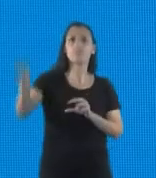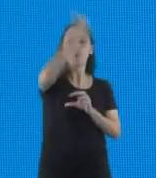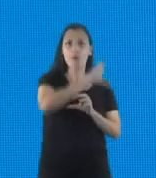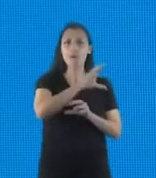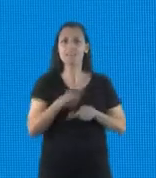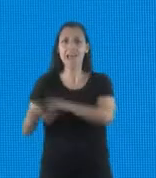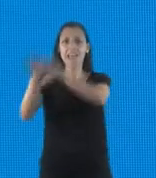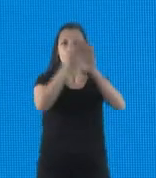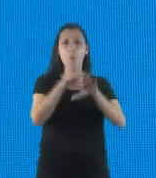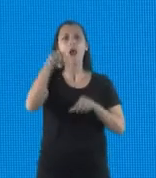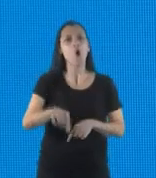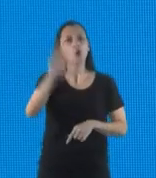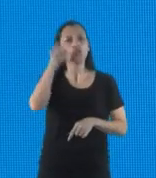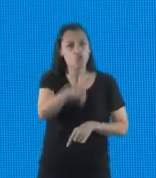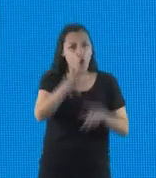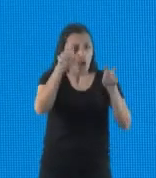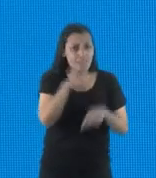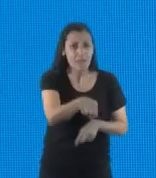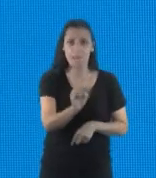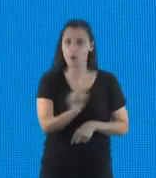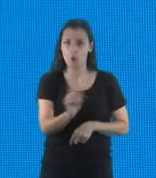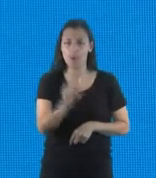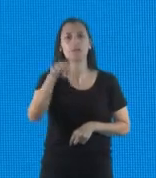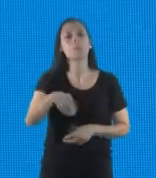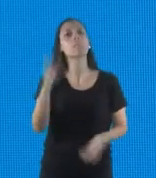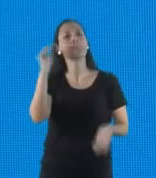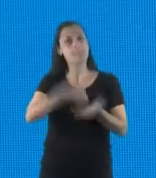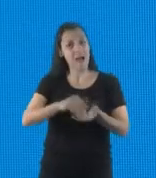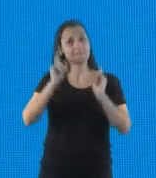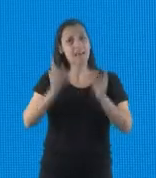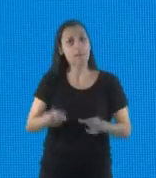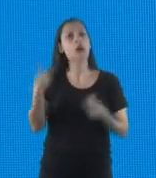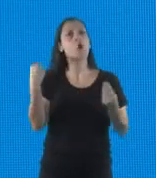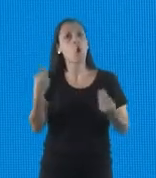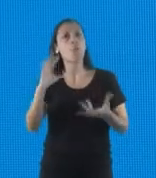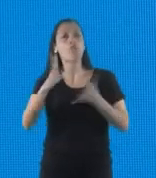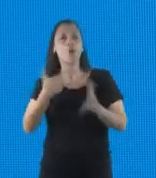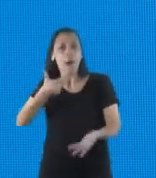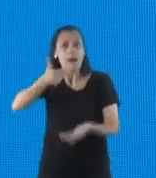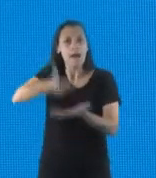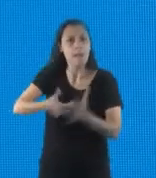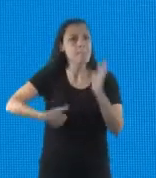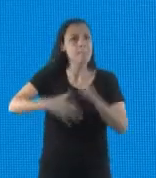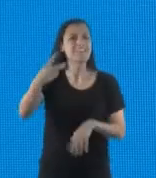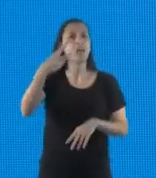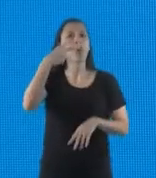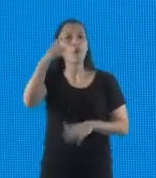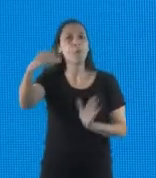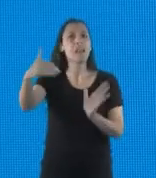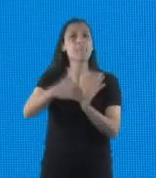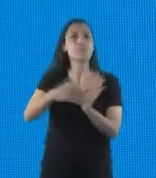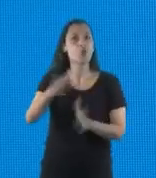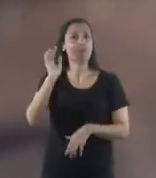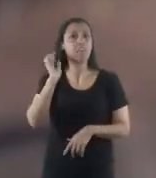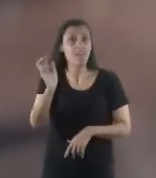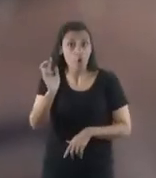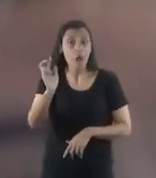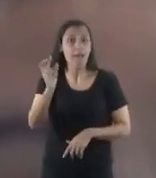estamos discutiendo solamente o definiendo cómo se invierten más de